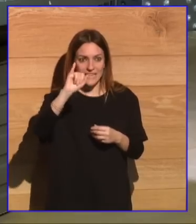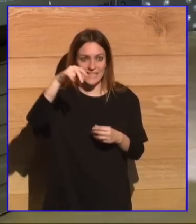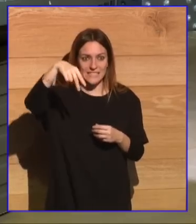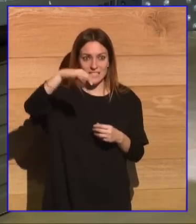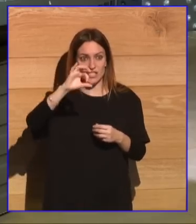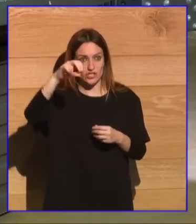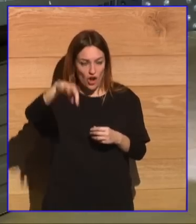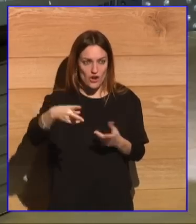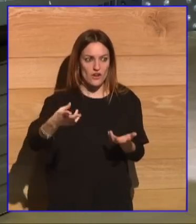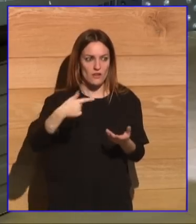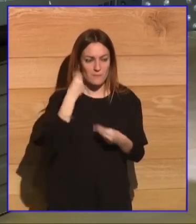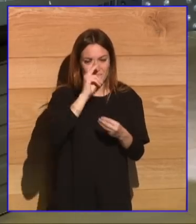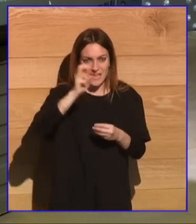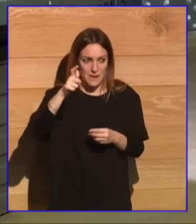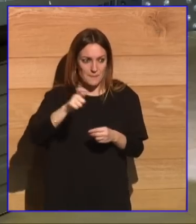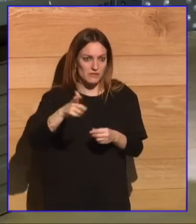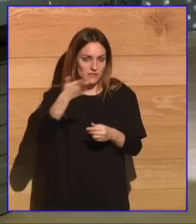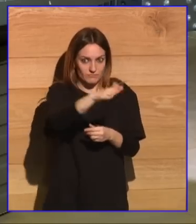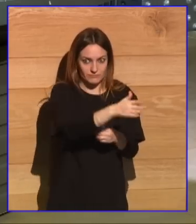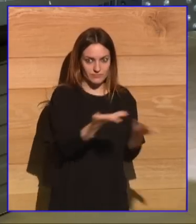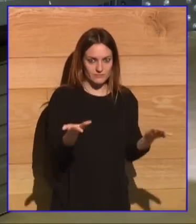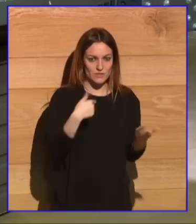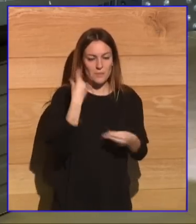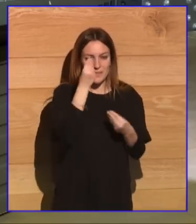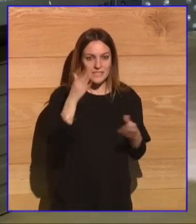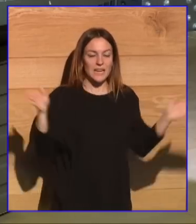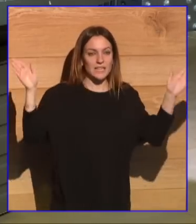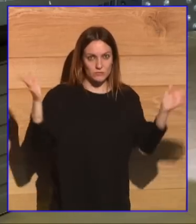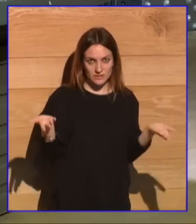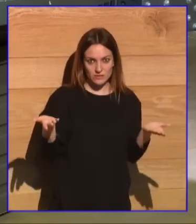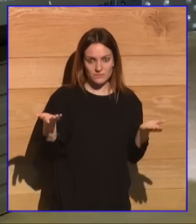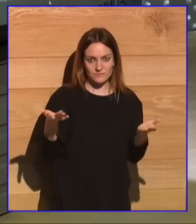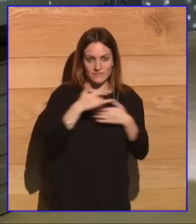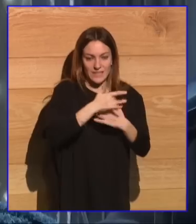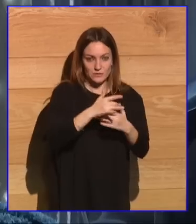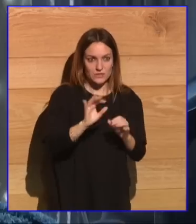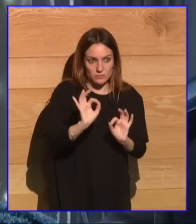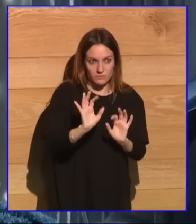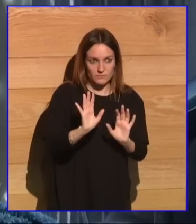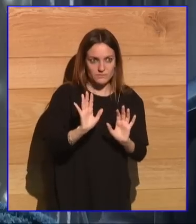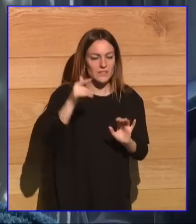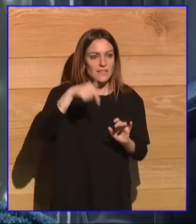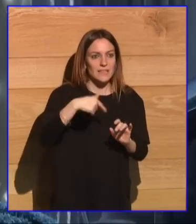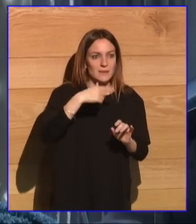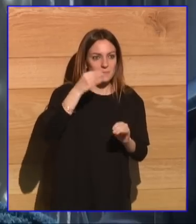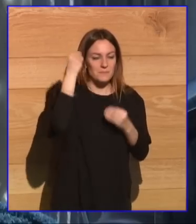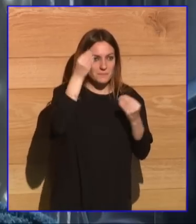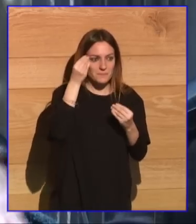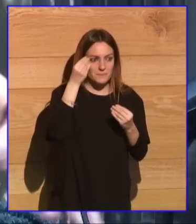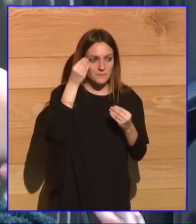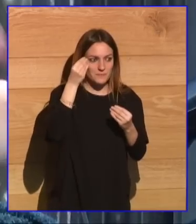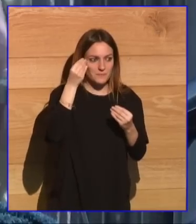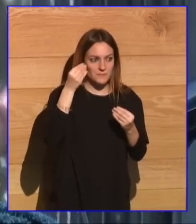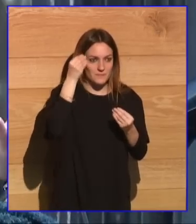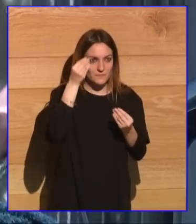Kennedy. Los secretos, obviamente. Muerta. Yo estaba pensando en Jesucristo. Claro. Eso es. Los secretos es la heroína. Mi bisabuelo también. Vale,